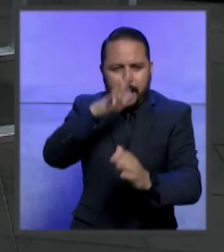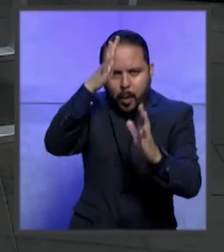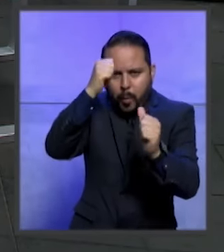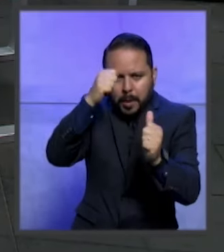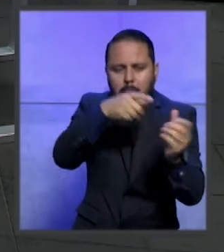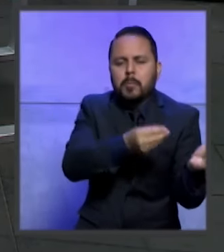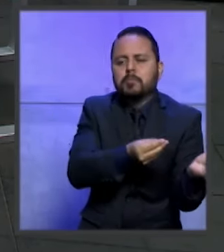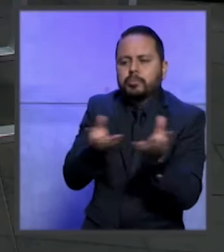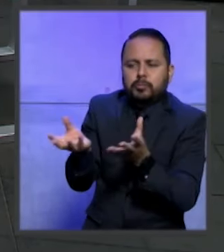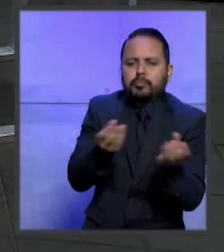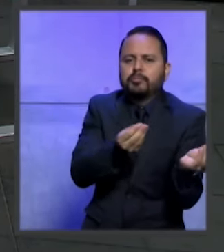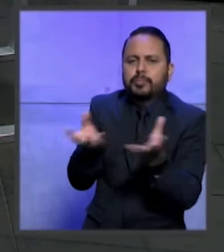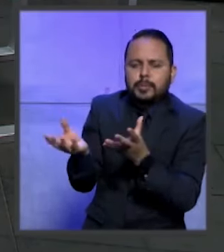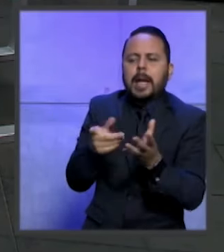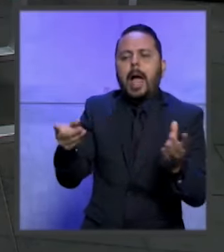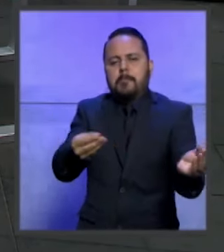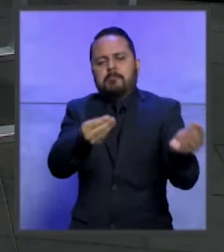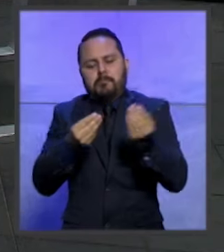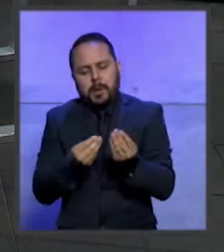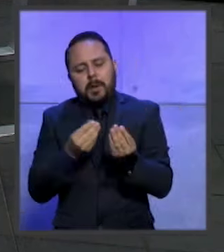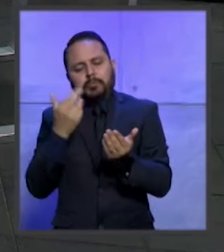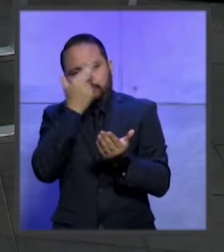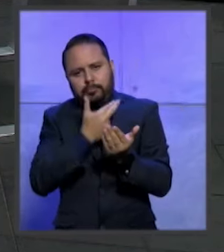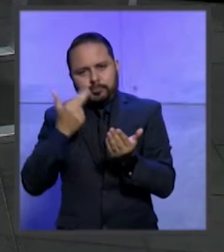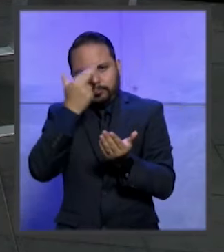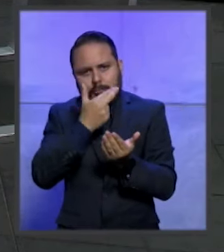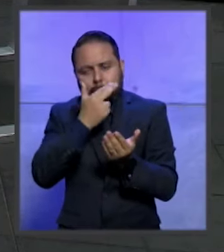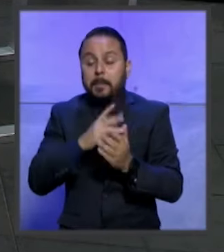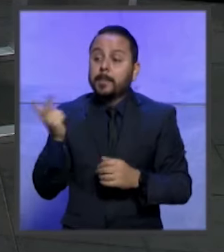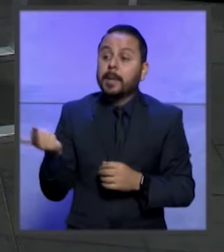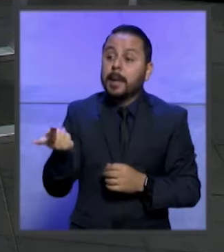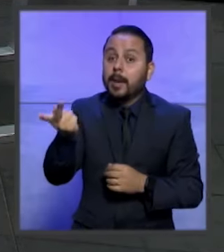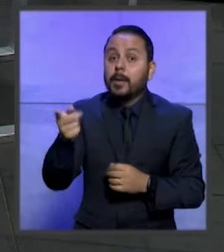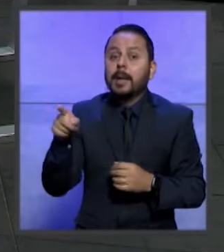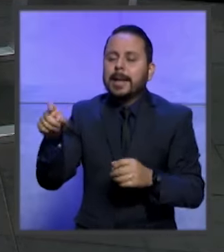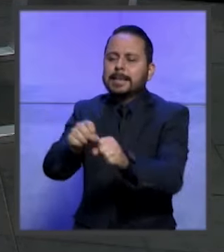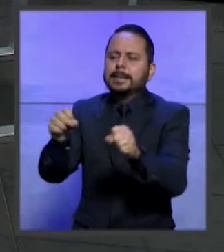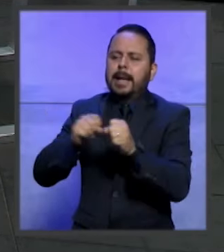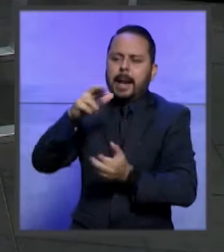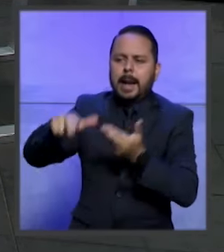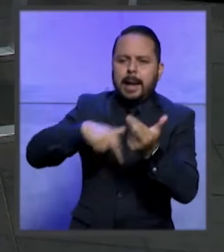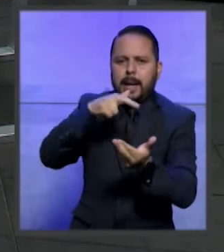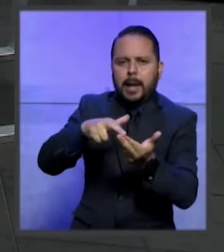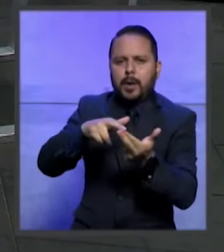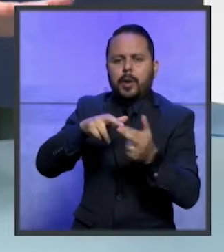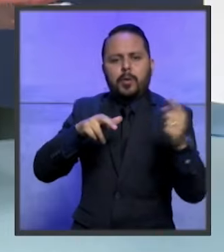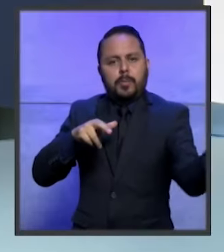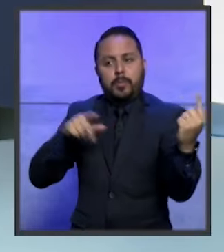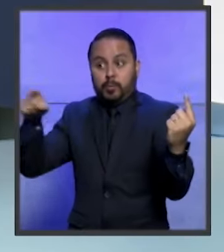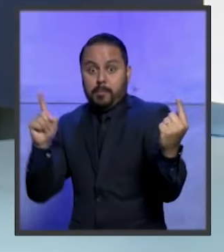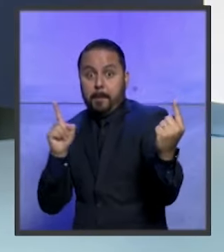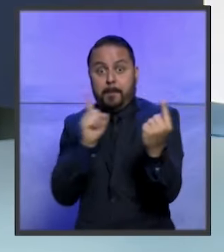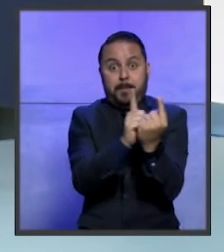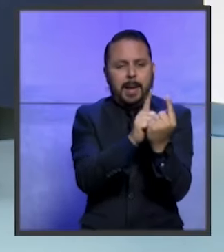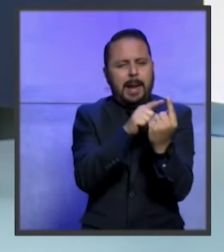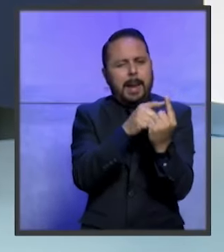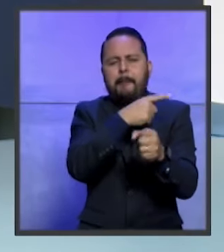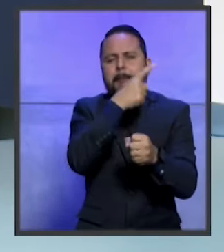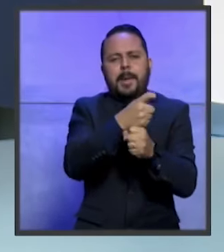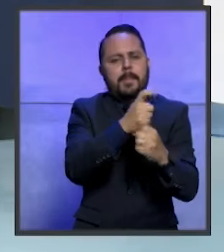acuerdos y empieza a revisar todos estos aspectos quién está del otro lado de la sala regional cuando llegas tú quién es tu